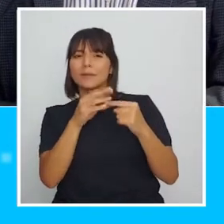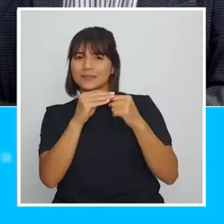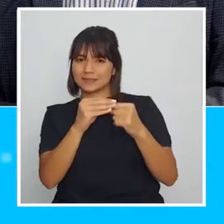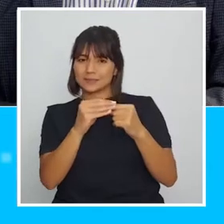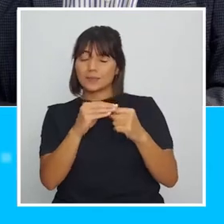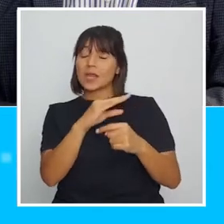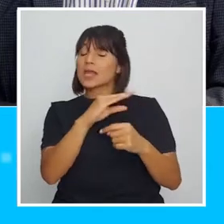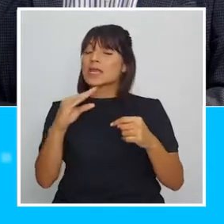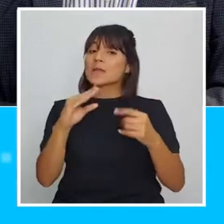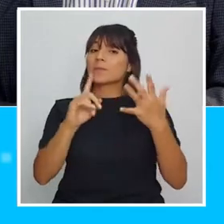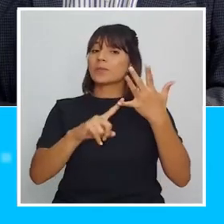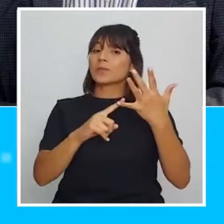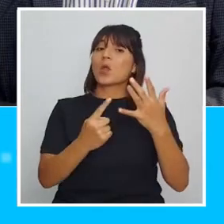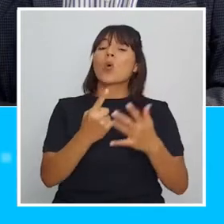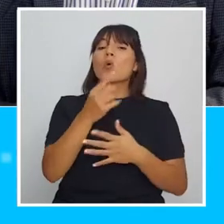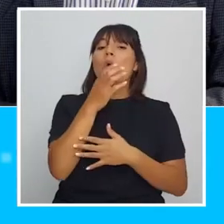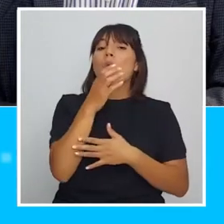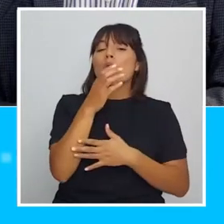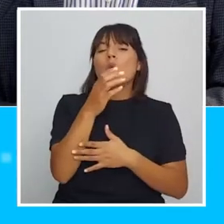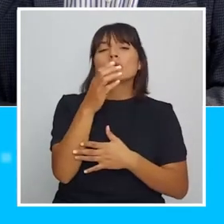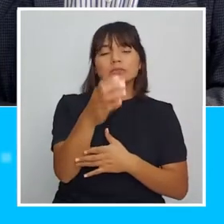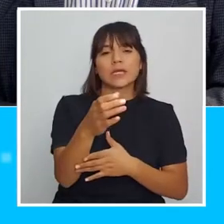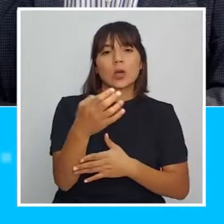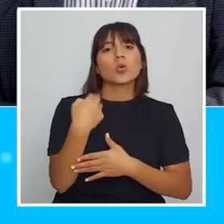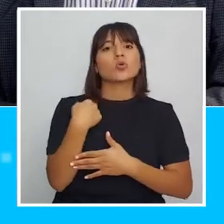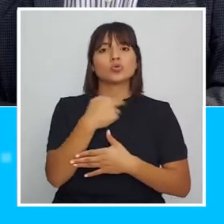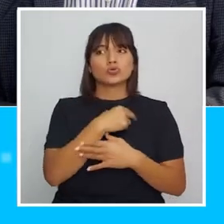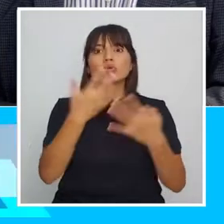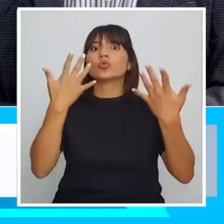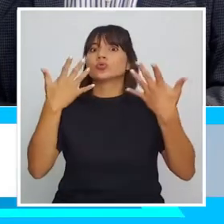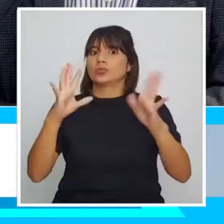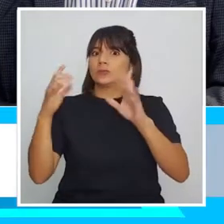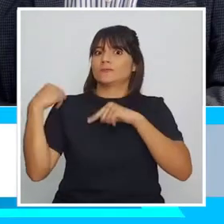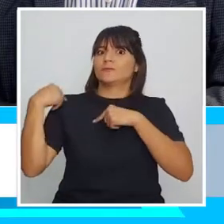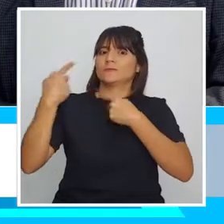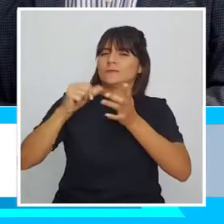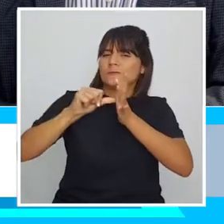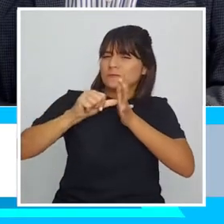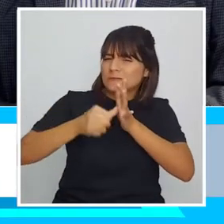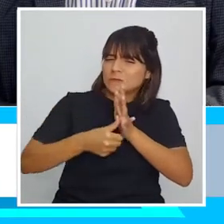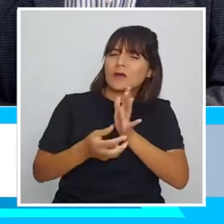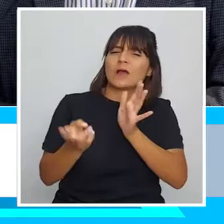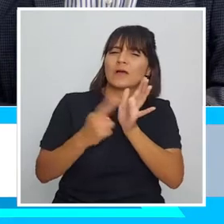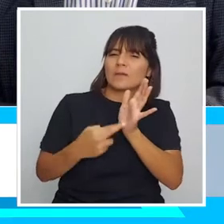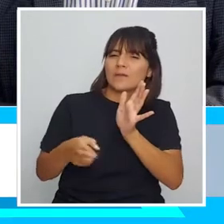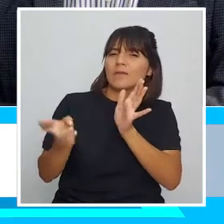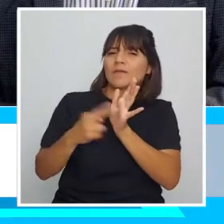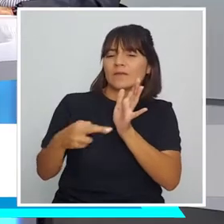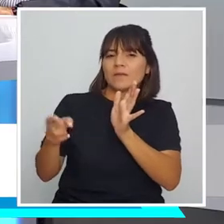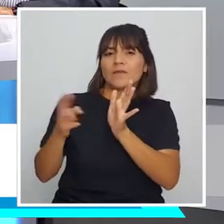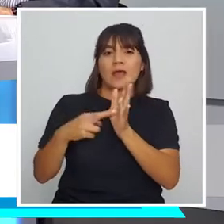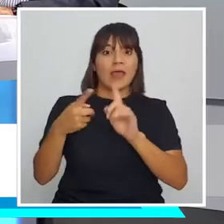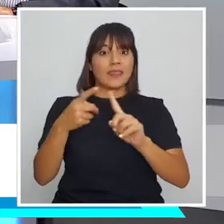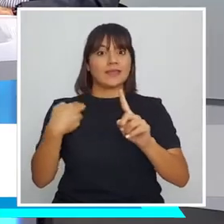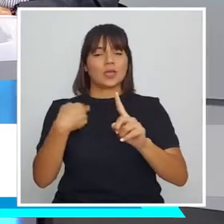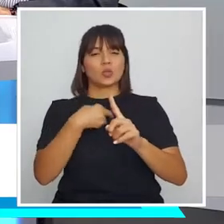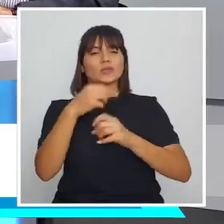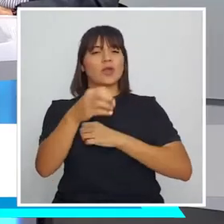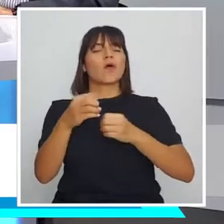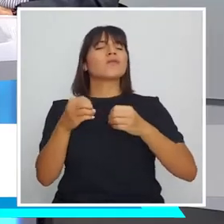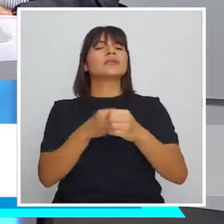consejo que hemos venido insistiendo repetidas veces en la oficina, es un consejo que